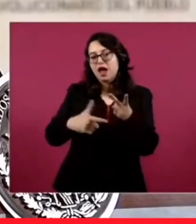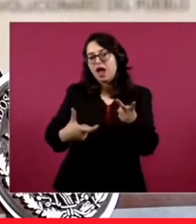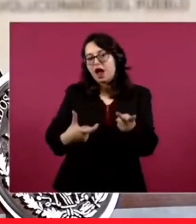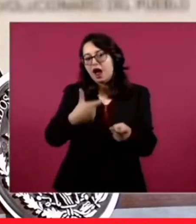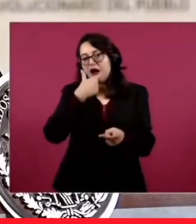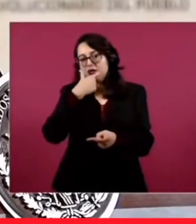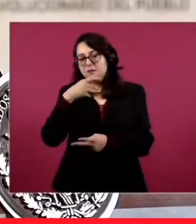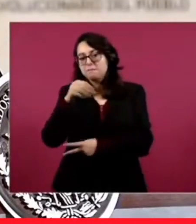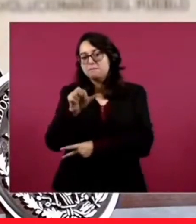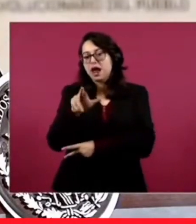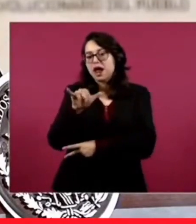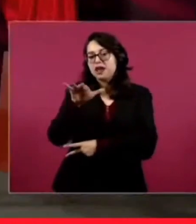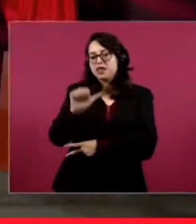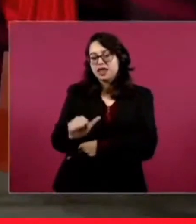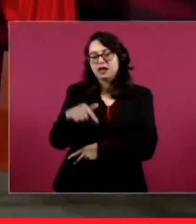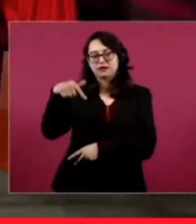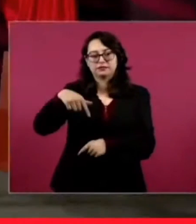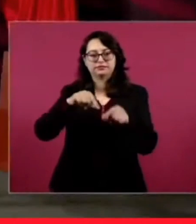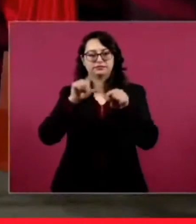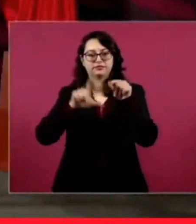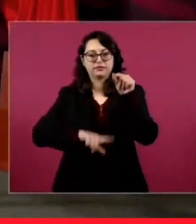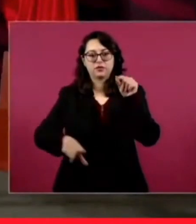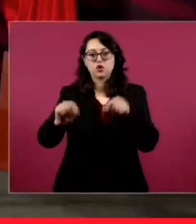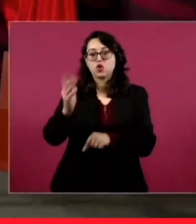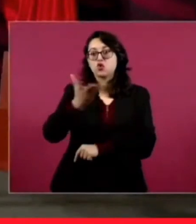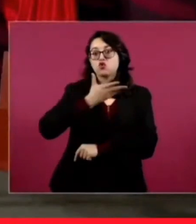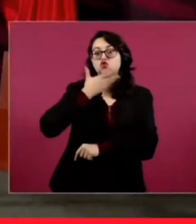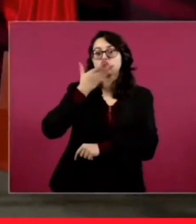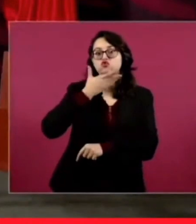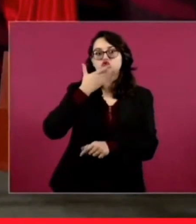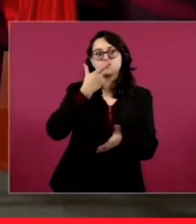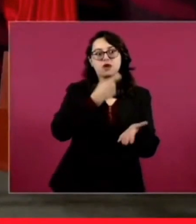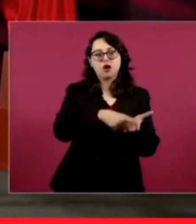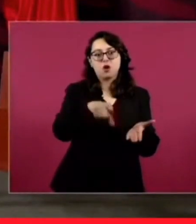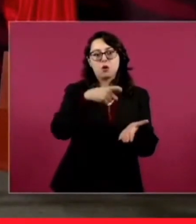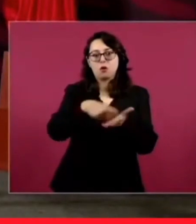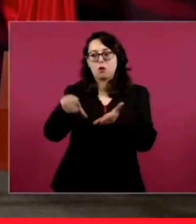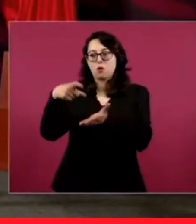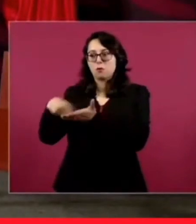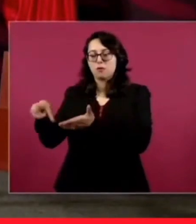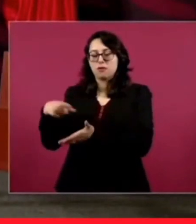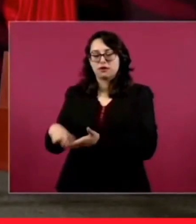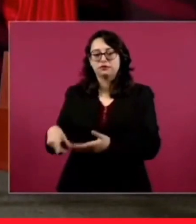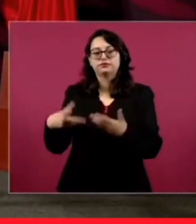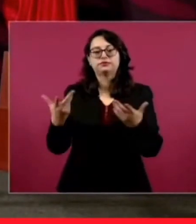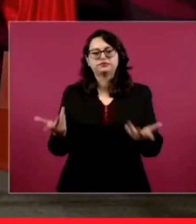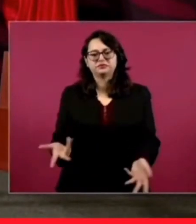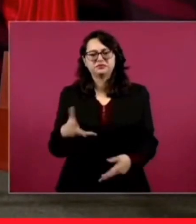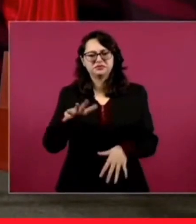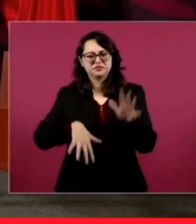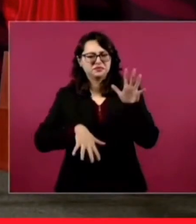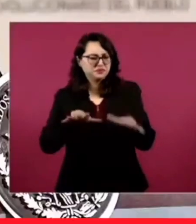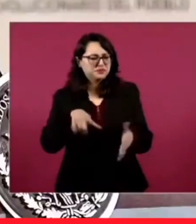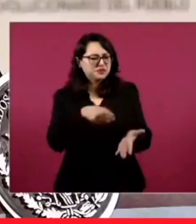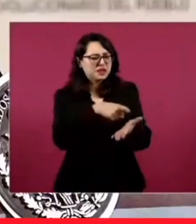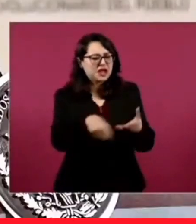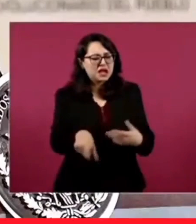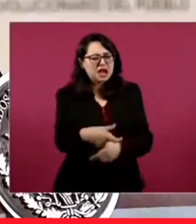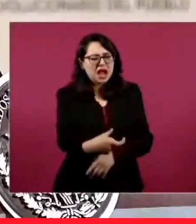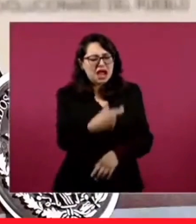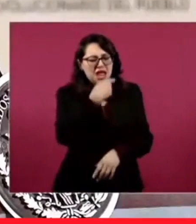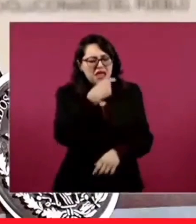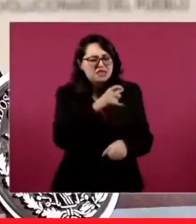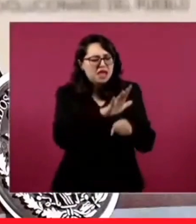que hay algunas que tienen en edulcorantes que no deben de consumir los niños entonces si uno dice pues son galletas de animalitos son